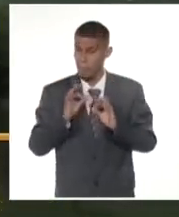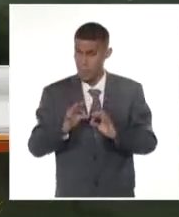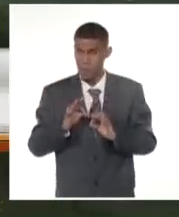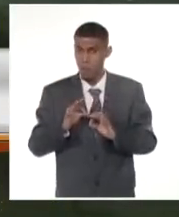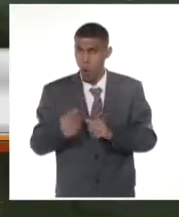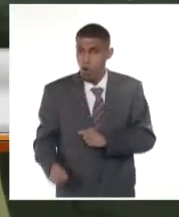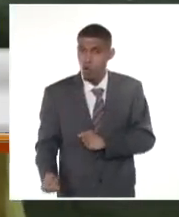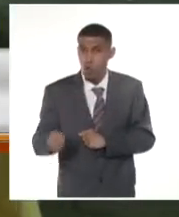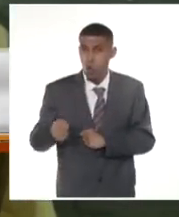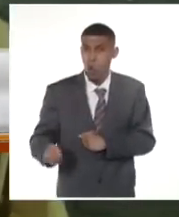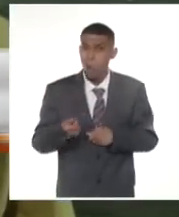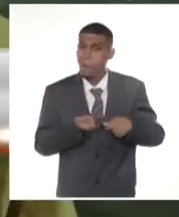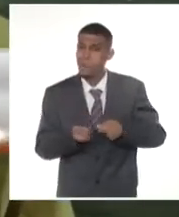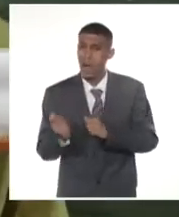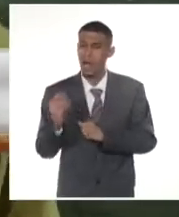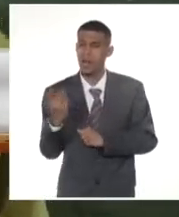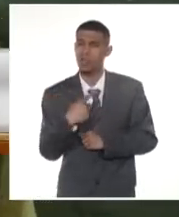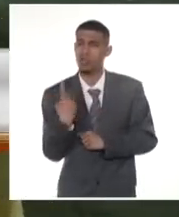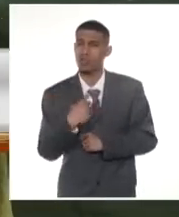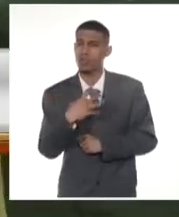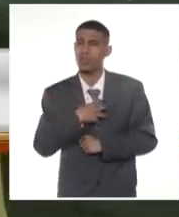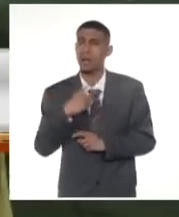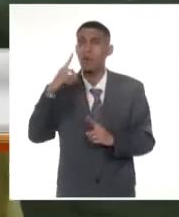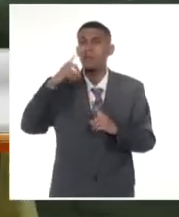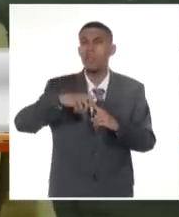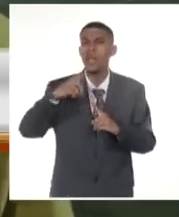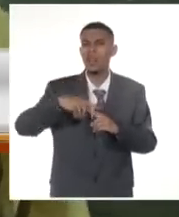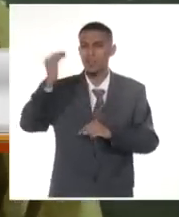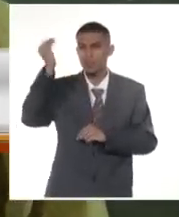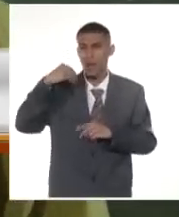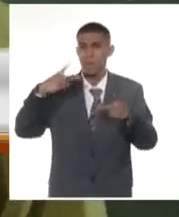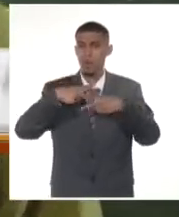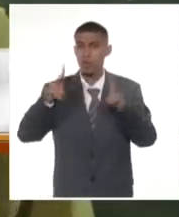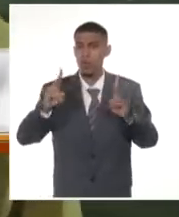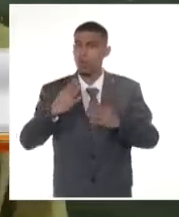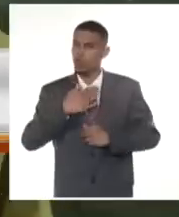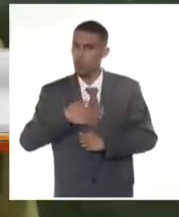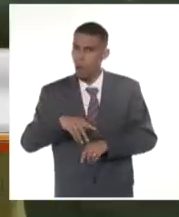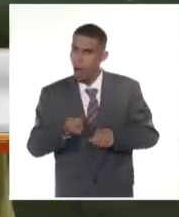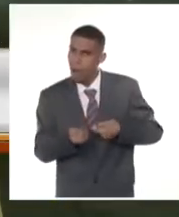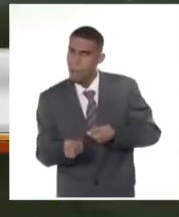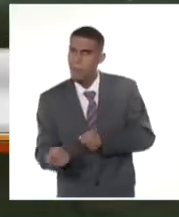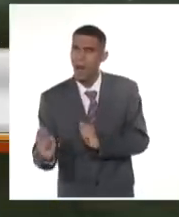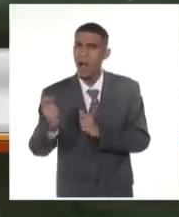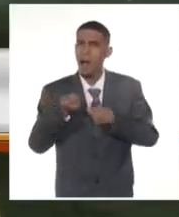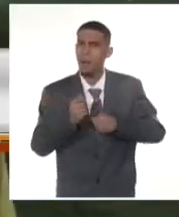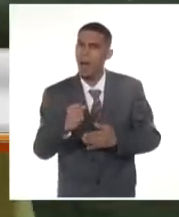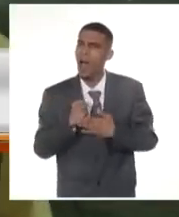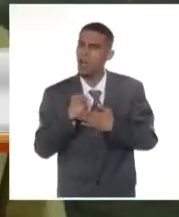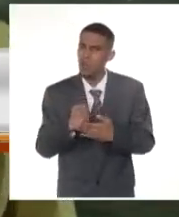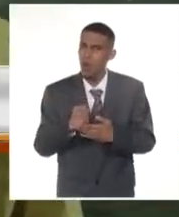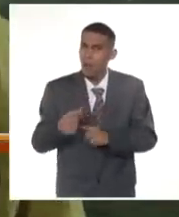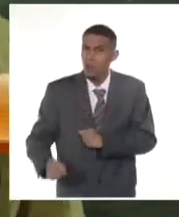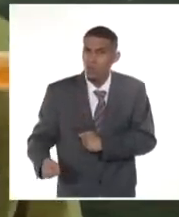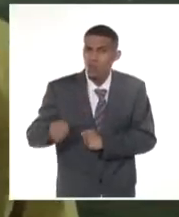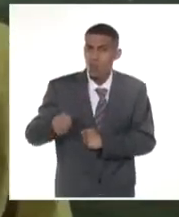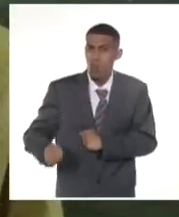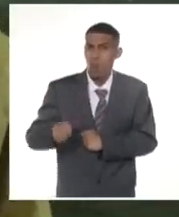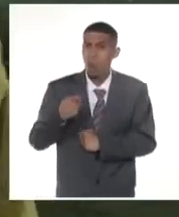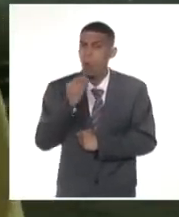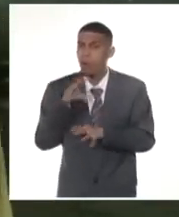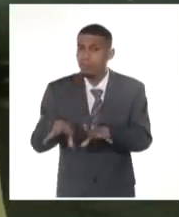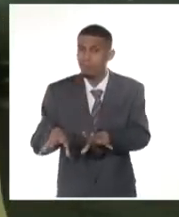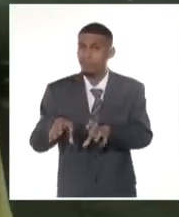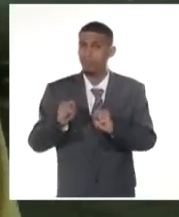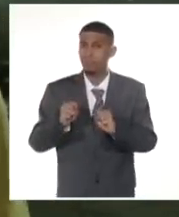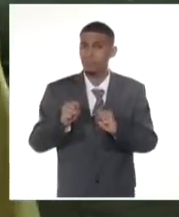sabemos, tenemos técnicos lo que es paliando poco a poco, suave, y otros ayudando cubo a cubo para sacarle el hollín y los